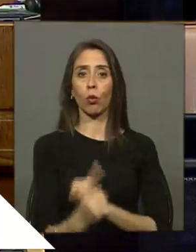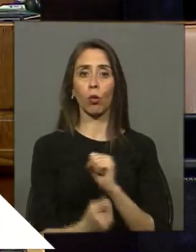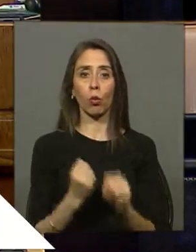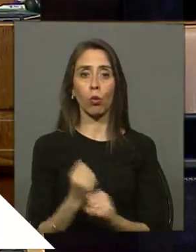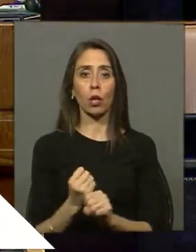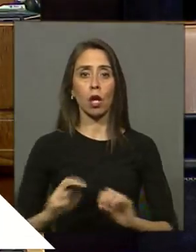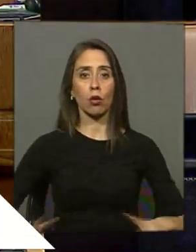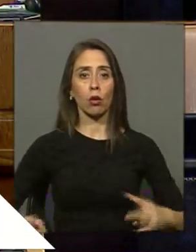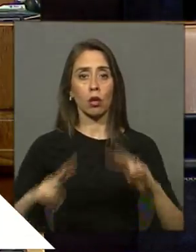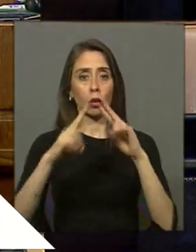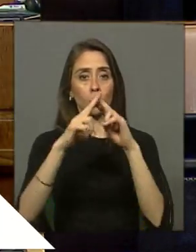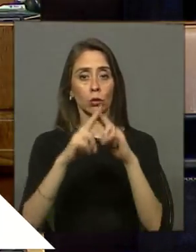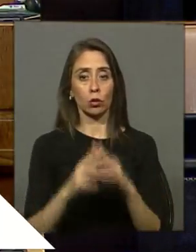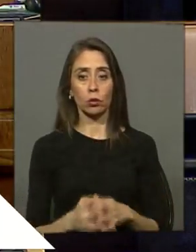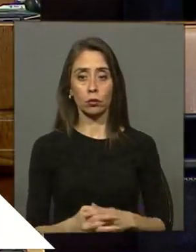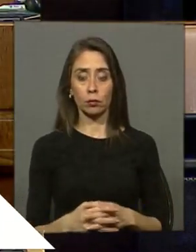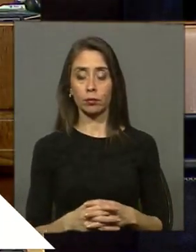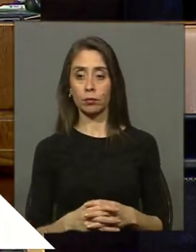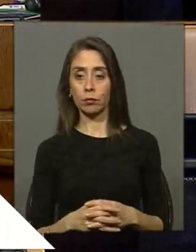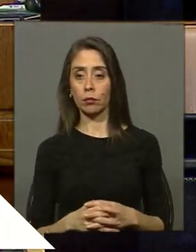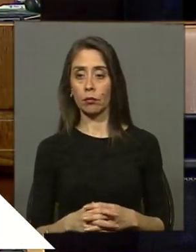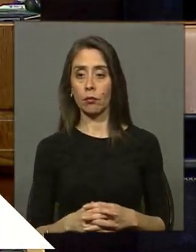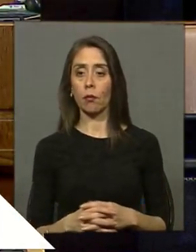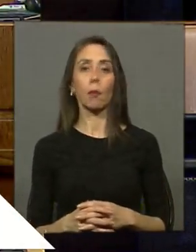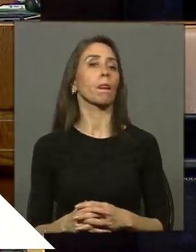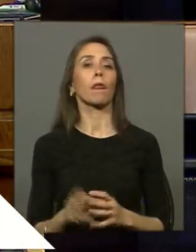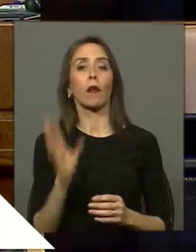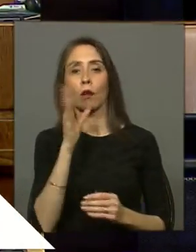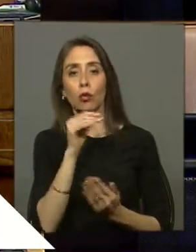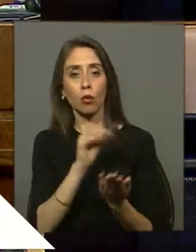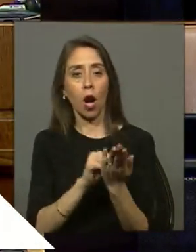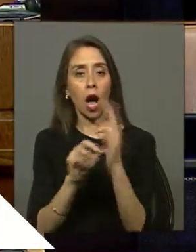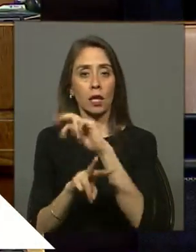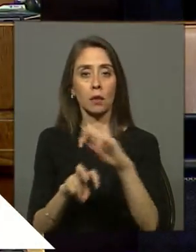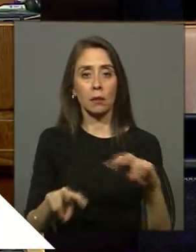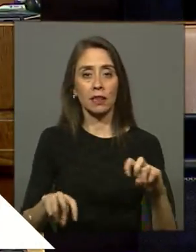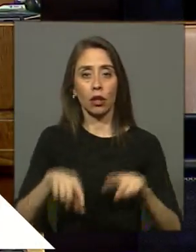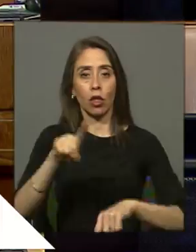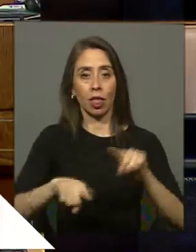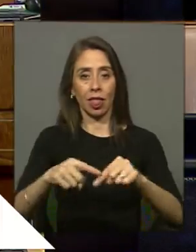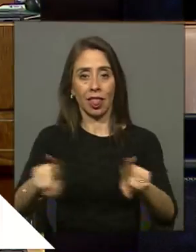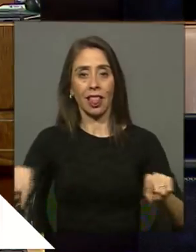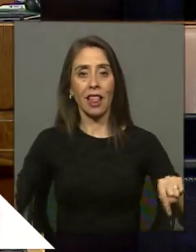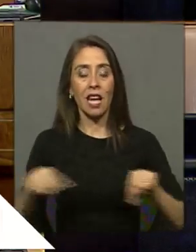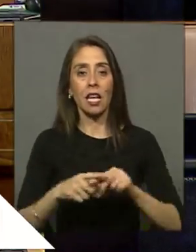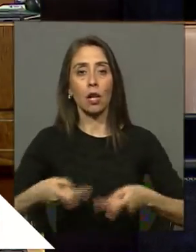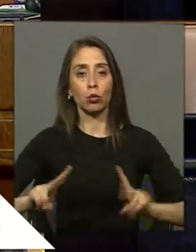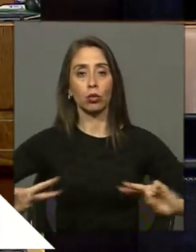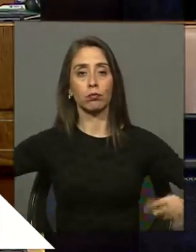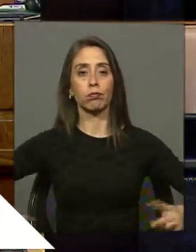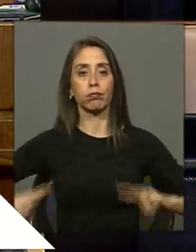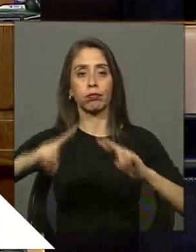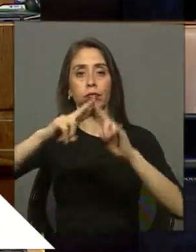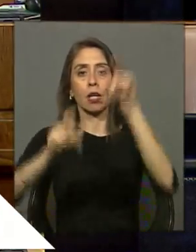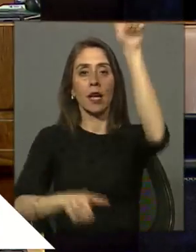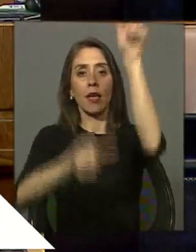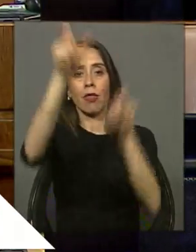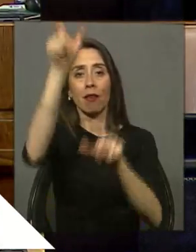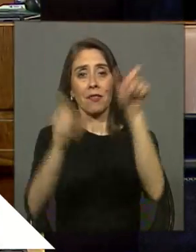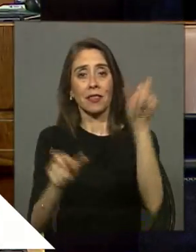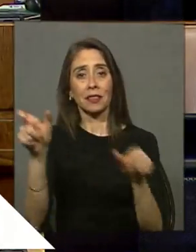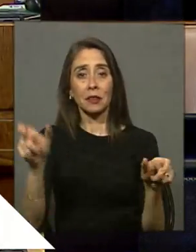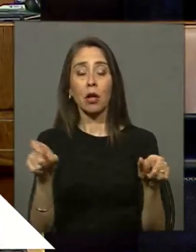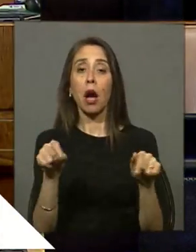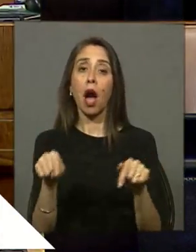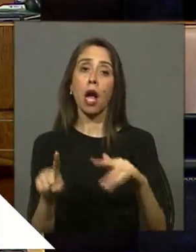no hay antecedentes como decía de estudios de suelos correspondientes autorizando la construcción de este proyecto y puede ser ahí el origen